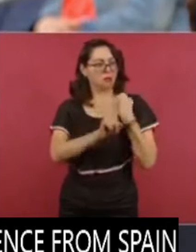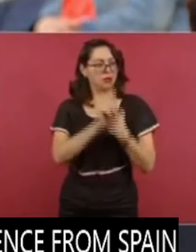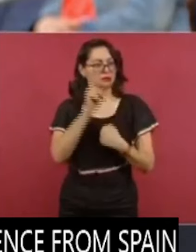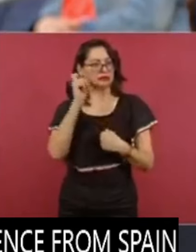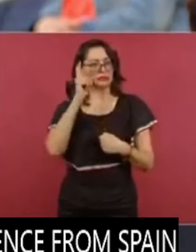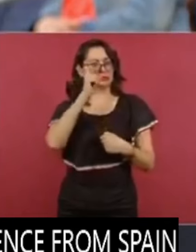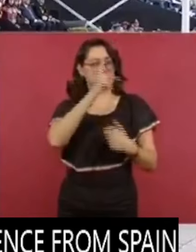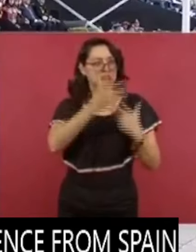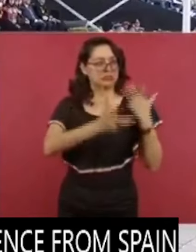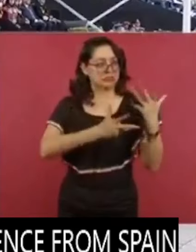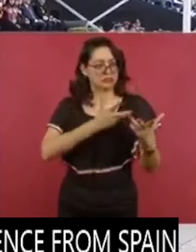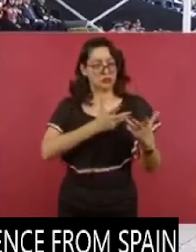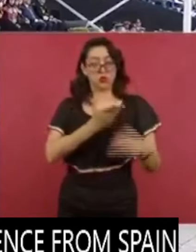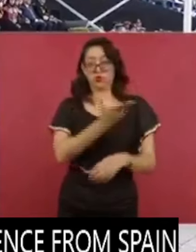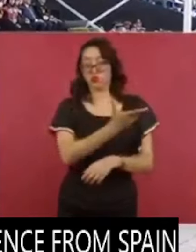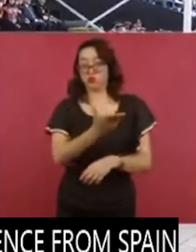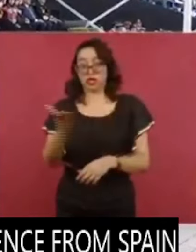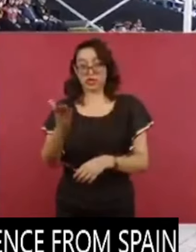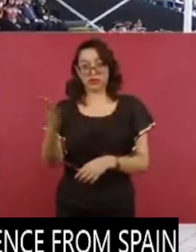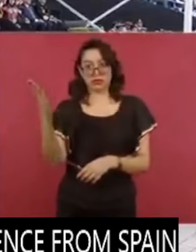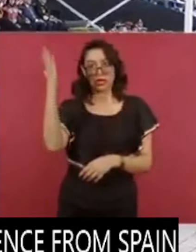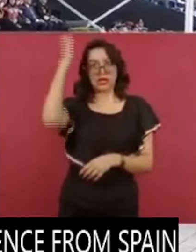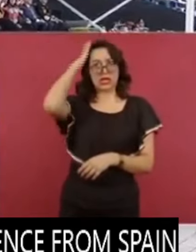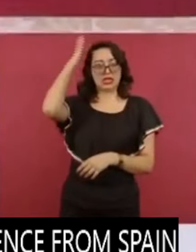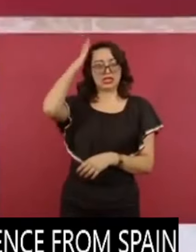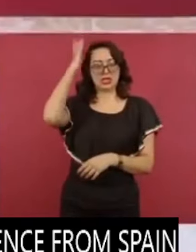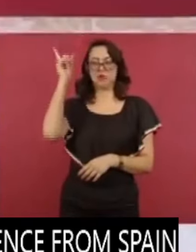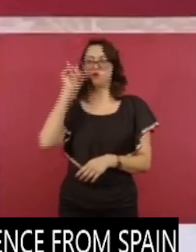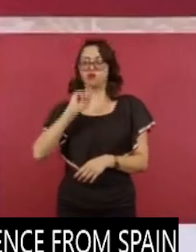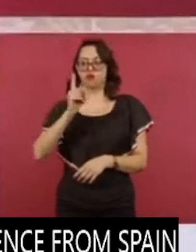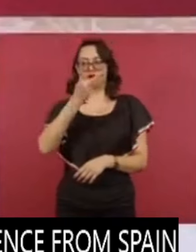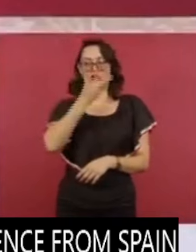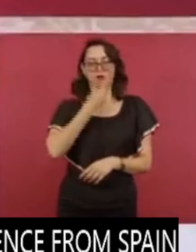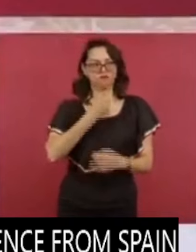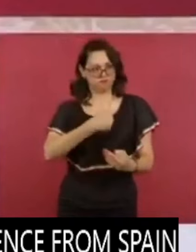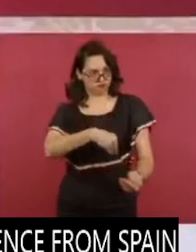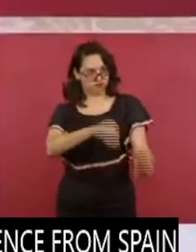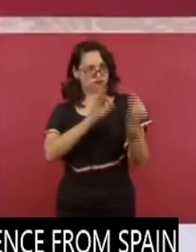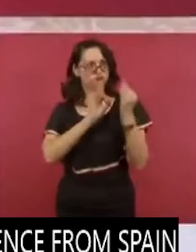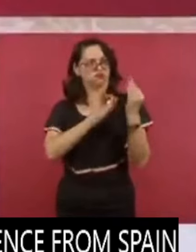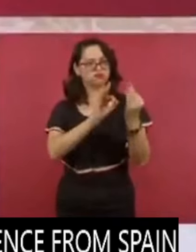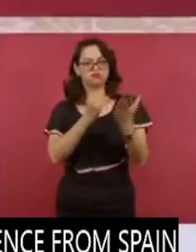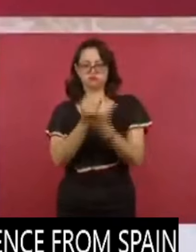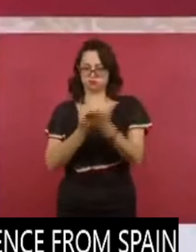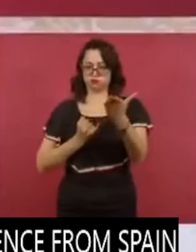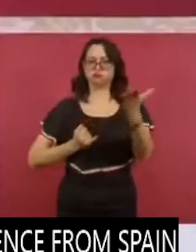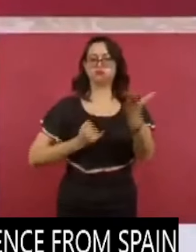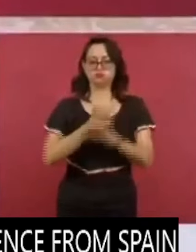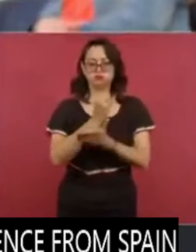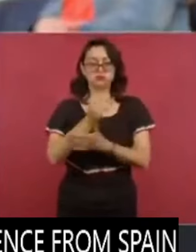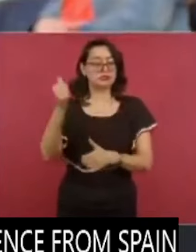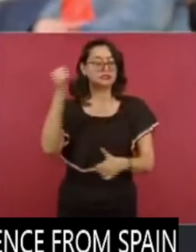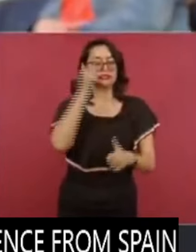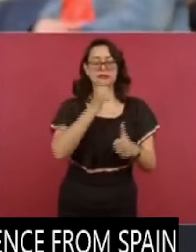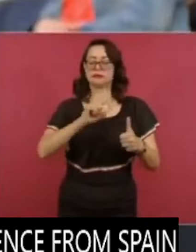líderes de mujeres y hombres, tengan que tomar decisiones complejas, anteponiendo en